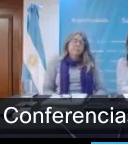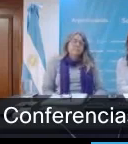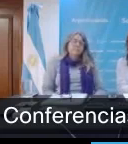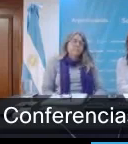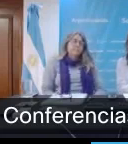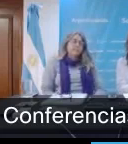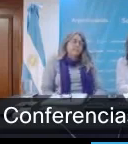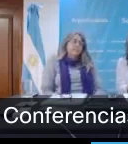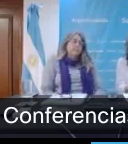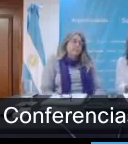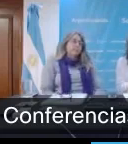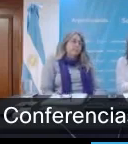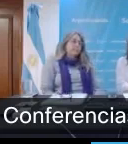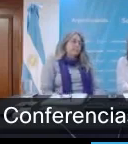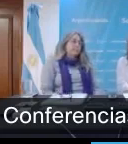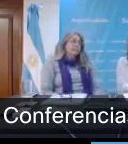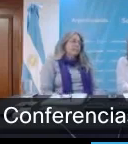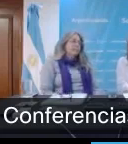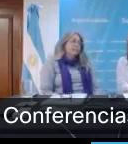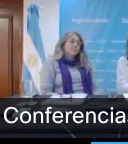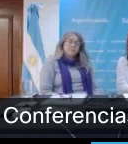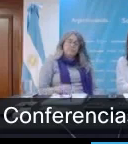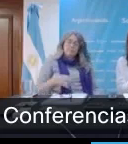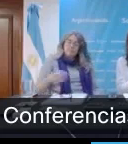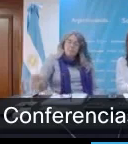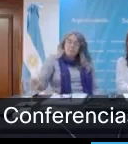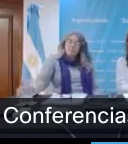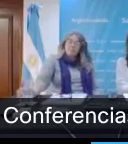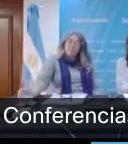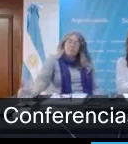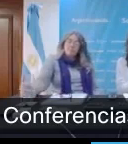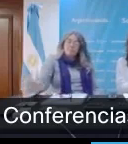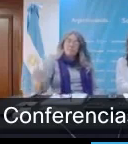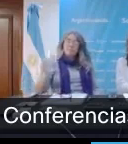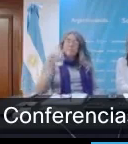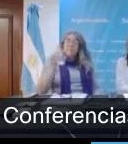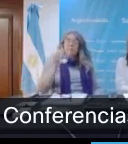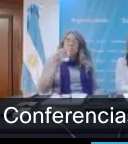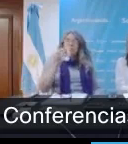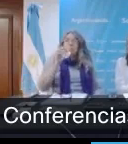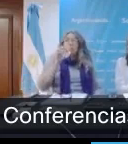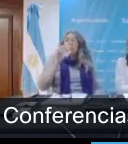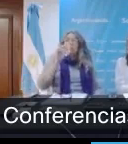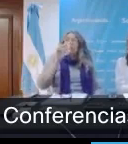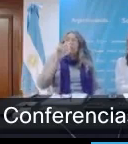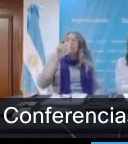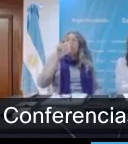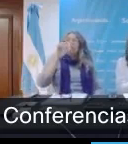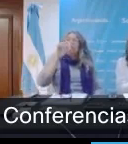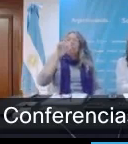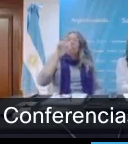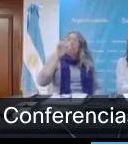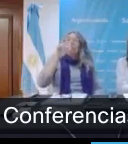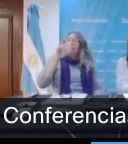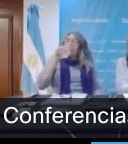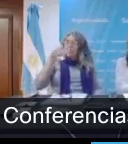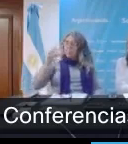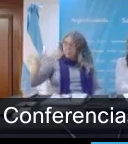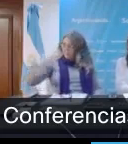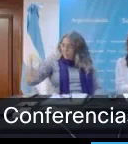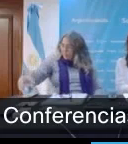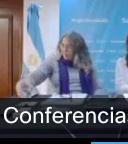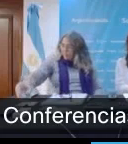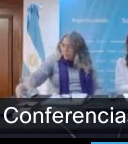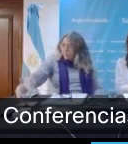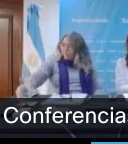realidad. Pero, ¿qué nos dice? Que en realidad son creencias, son ideas que podemos poner en cuestión, que pueden ser así o pueden no